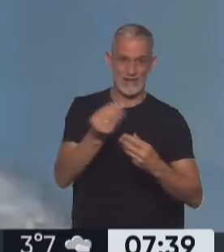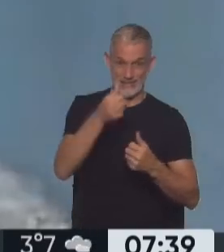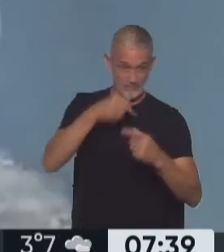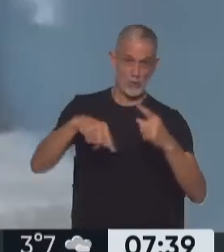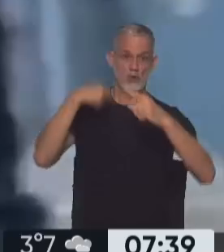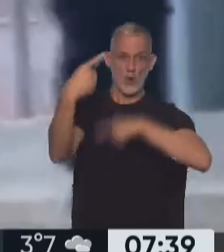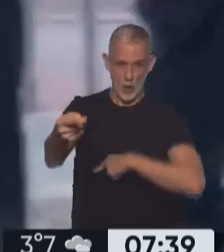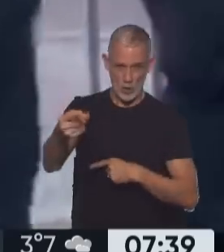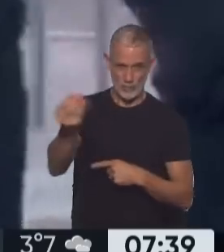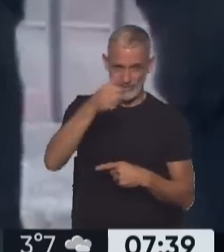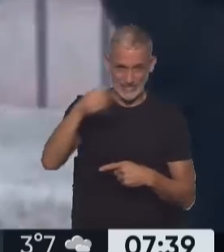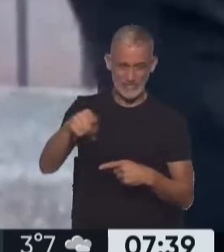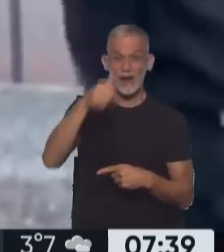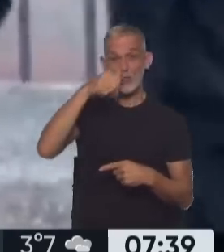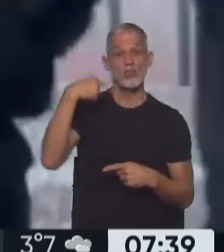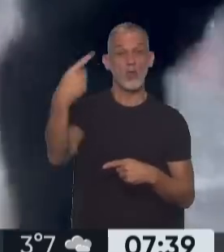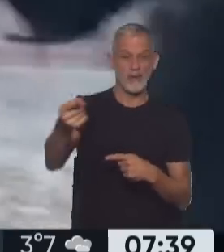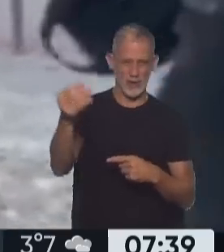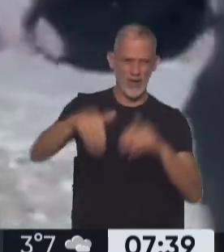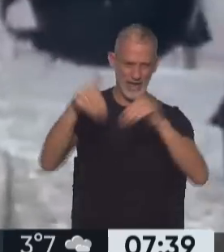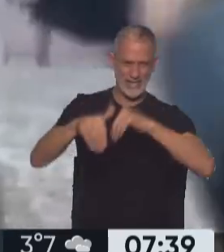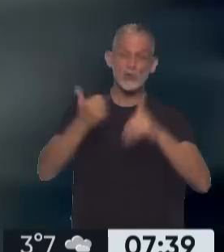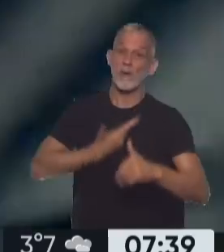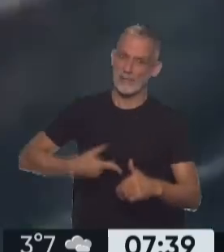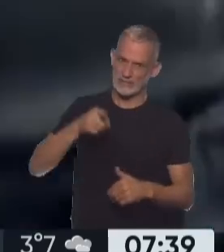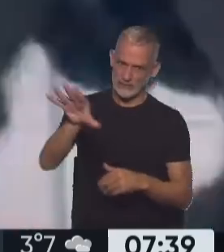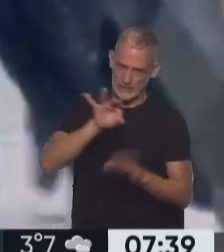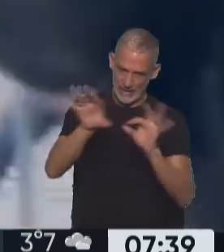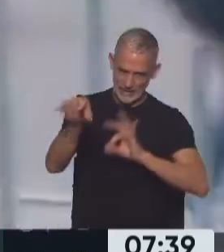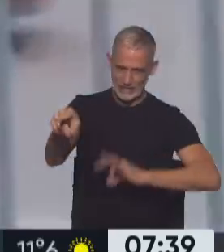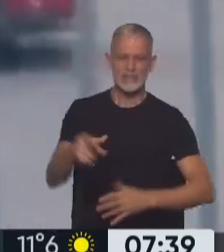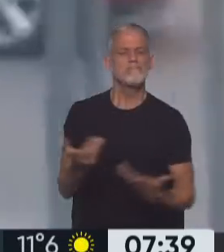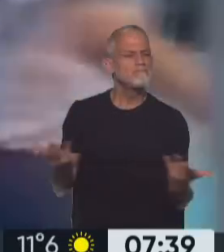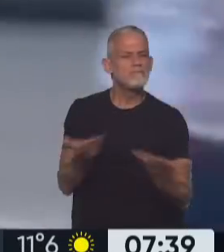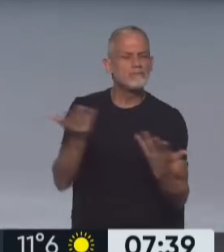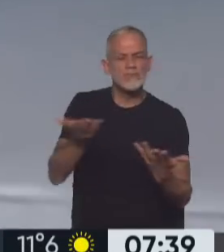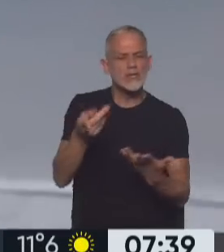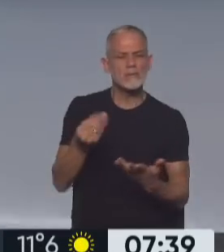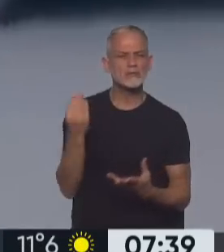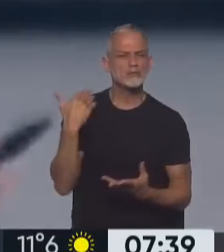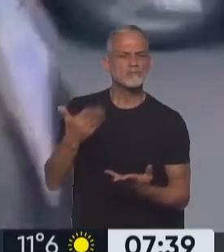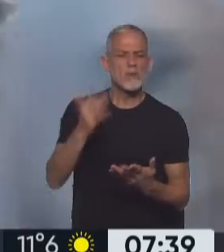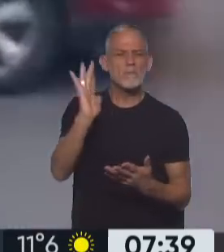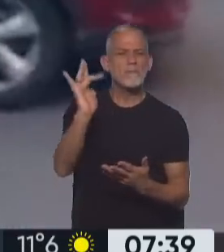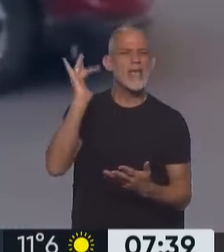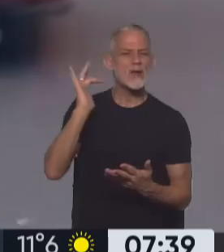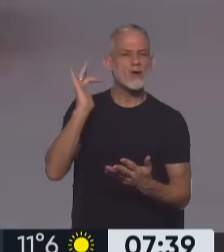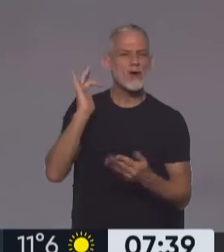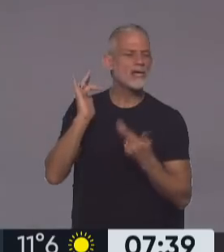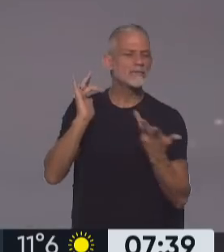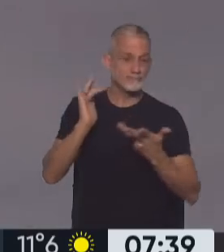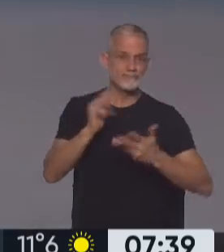no, exacto, el otro domingo hay elecciones presidenciales. Lo que sucedió el miércoles, bueno, fue